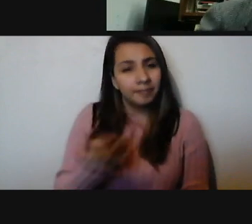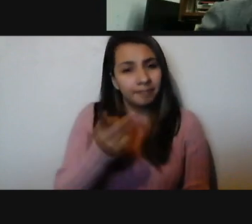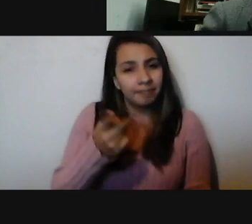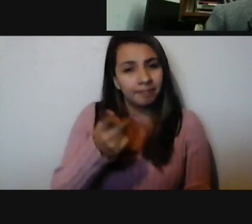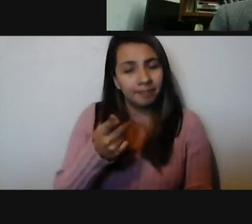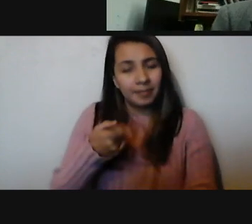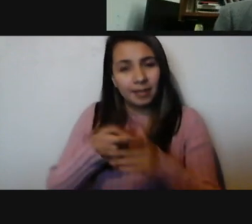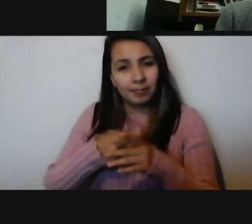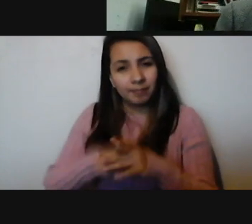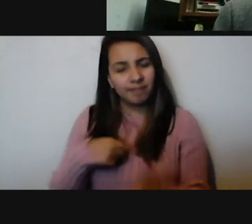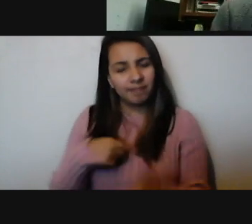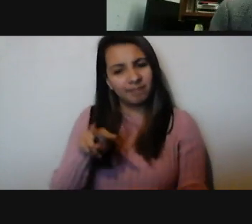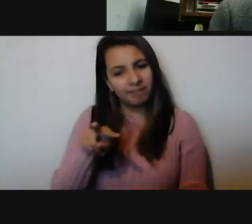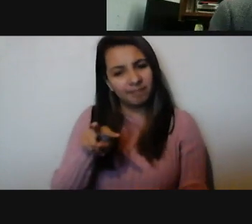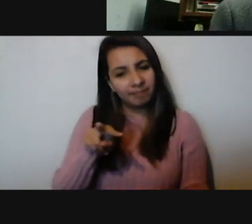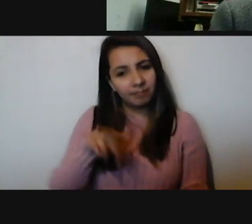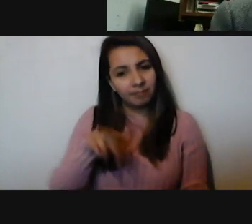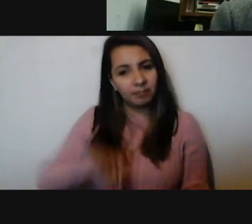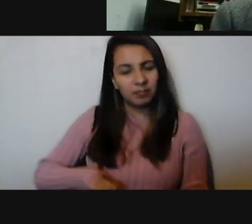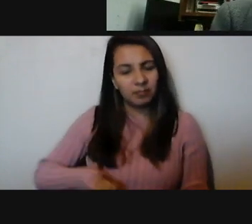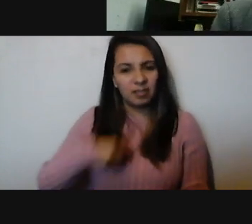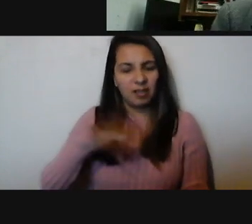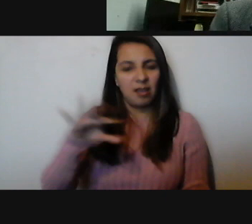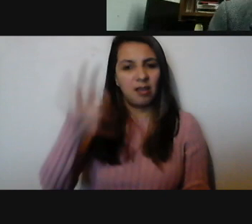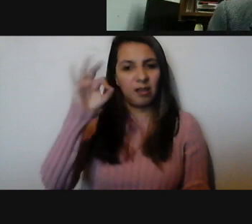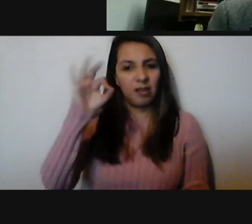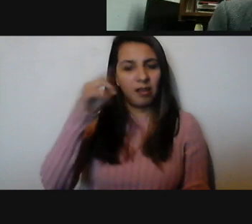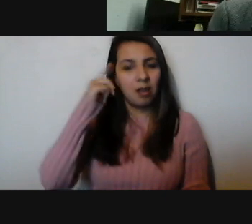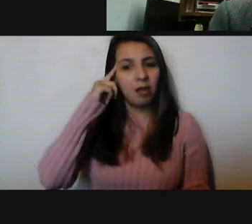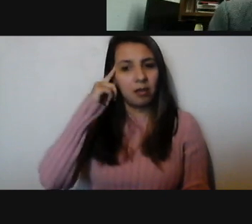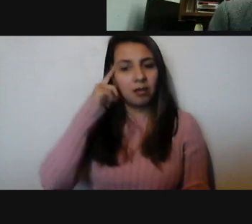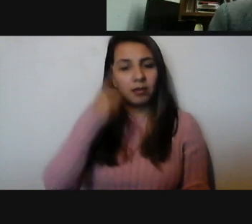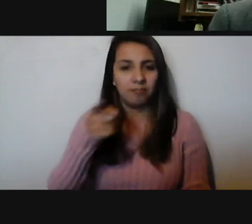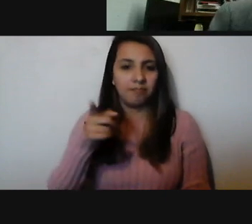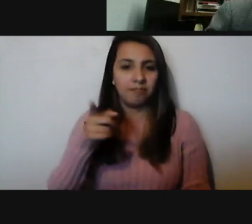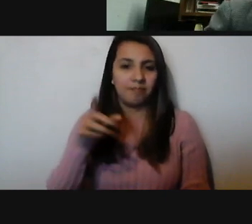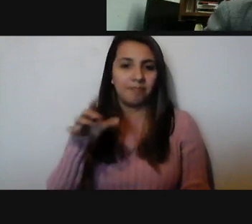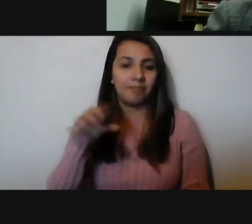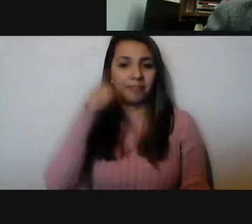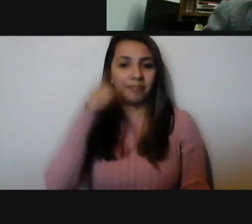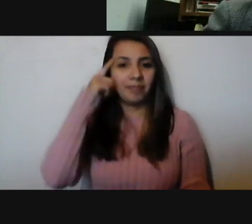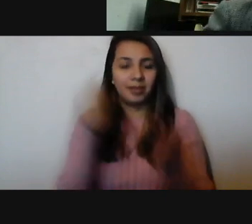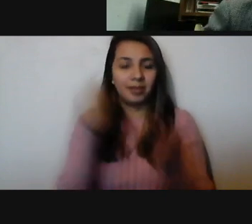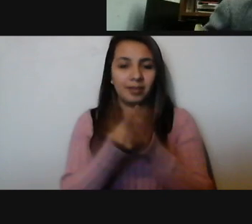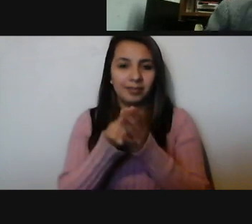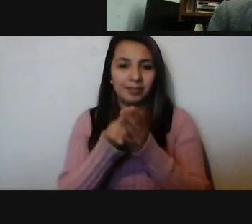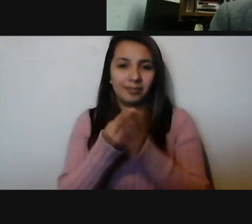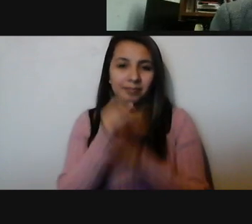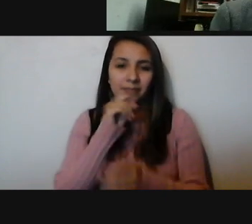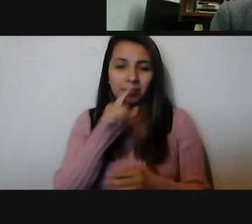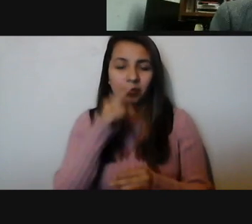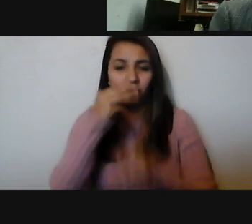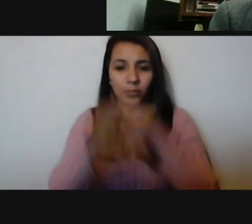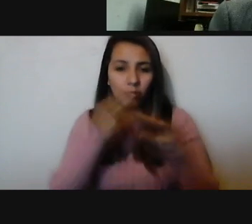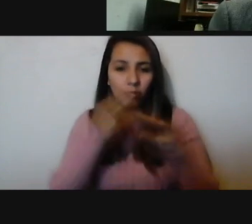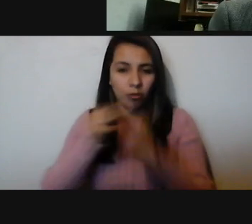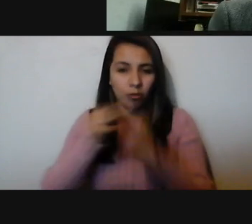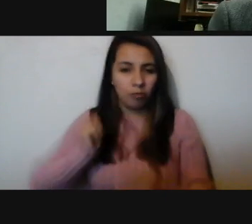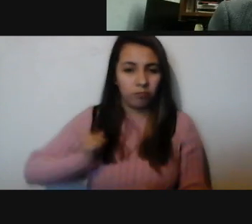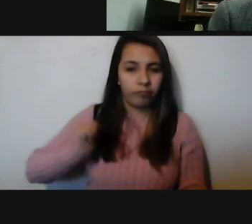sea, una cosa que al principio también me llamó la atención, que yo tampoco, bueno, ya lo voy a tomar en cuenta en mi